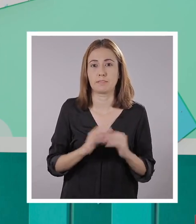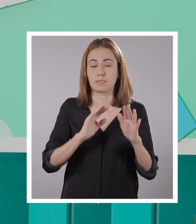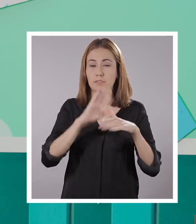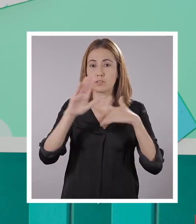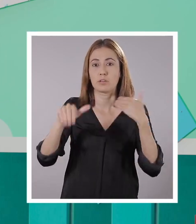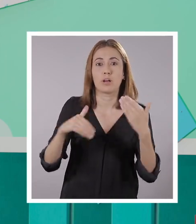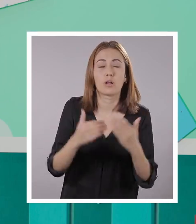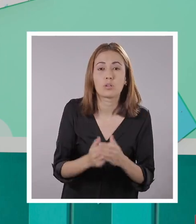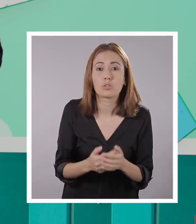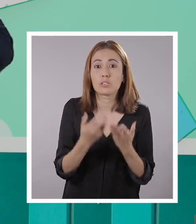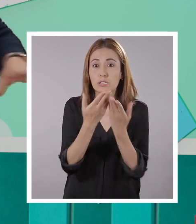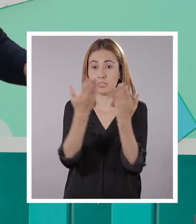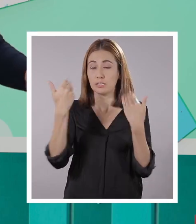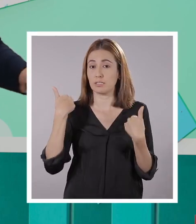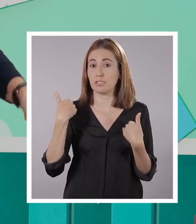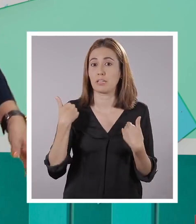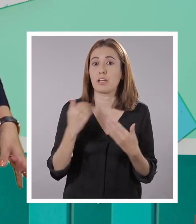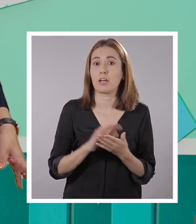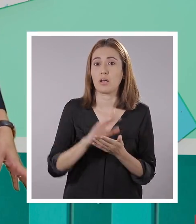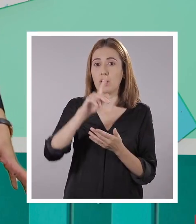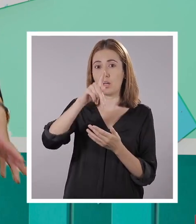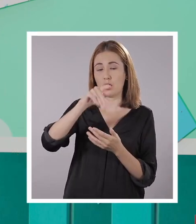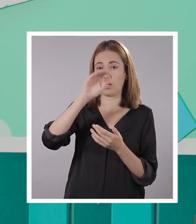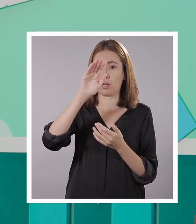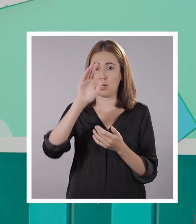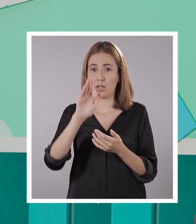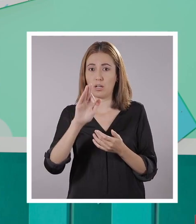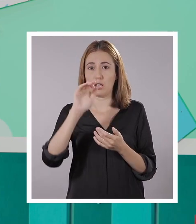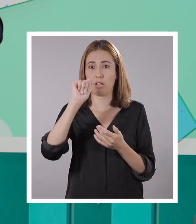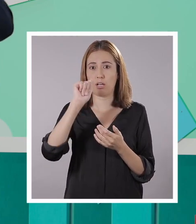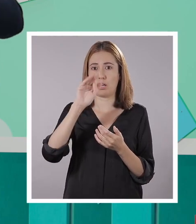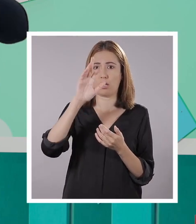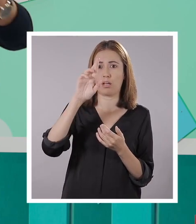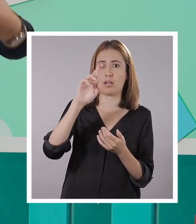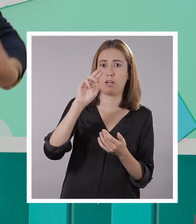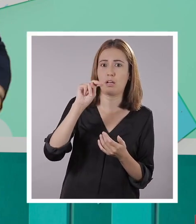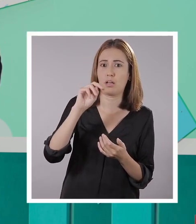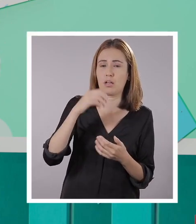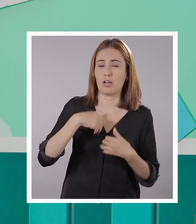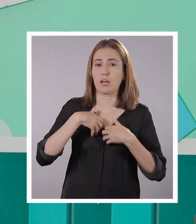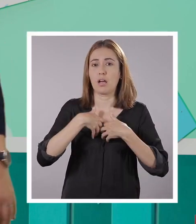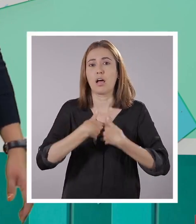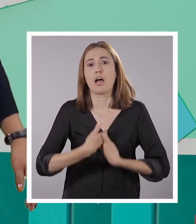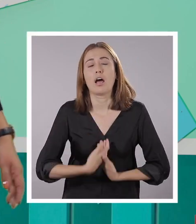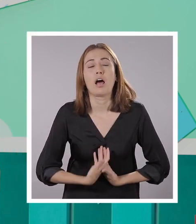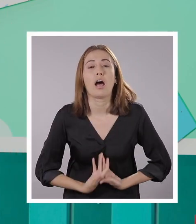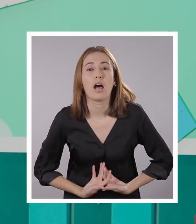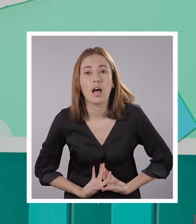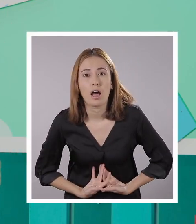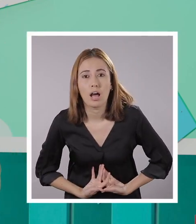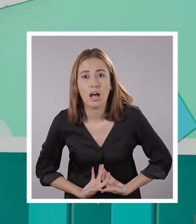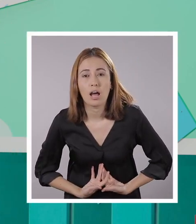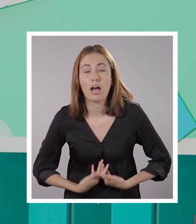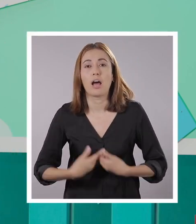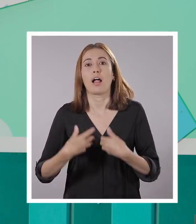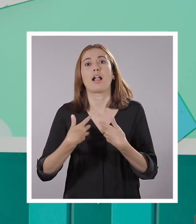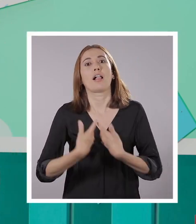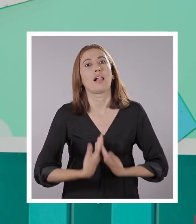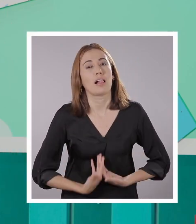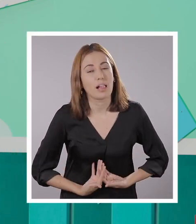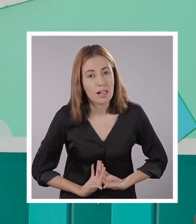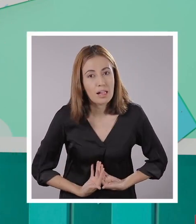teníamos. Ya, sí. En todo momento, en todo lugar, ustedes tienen patrones, como los que acabamos de hacer. Anto y yo